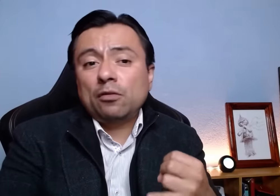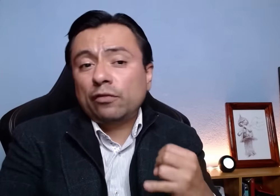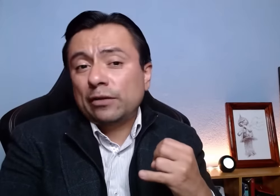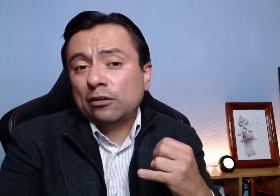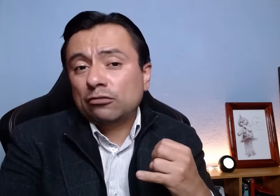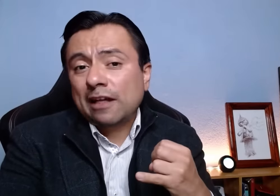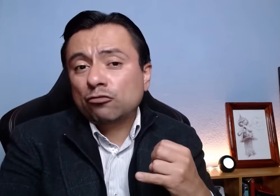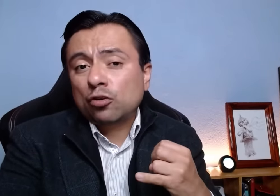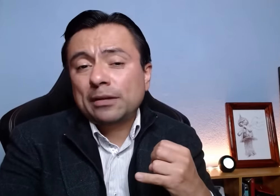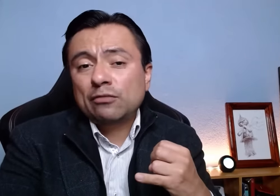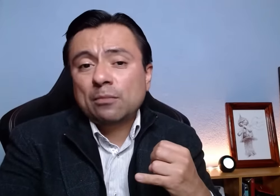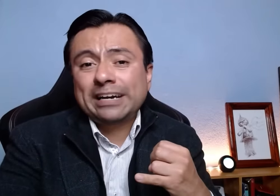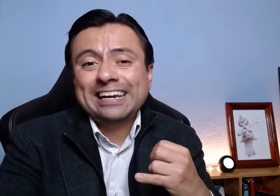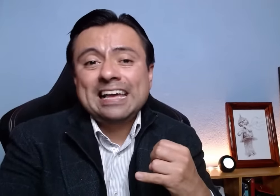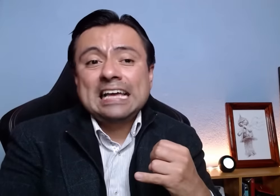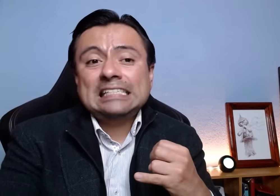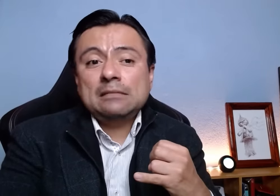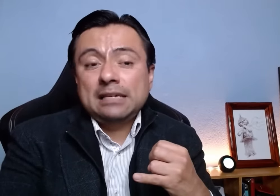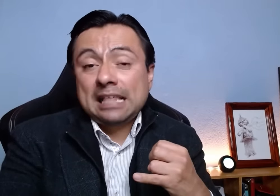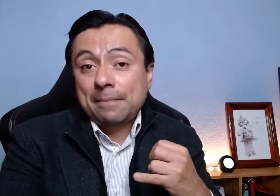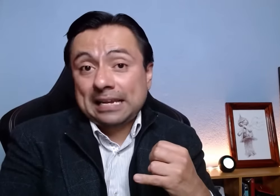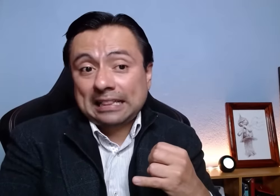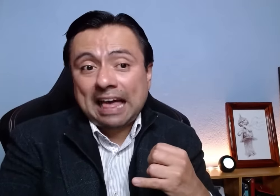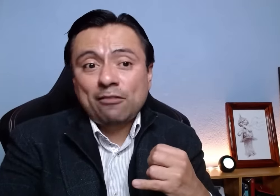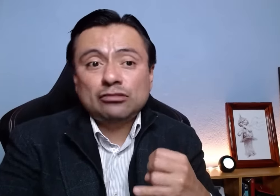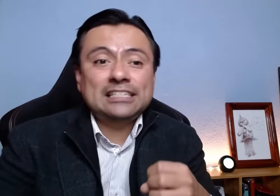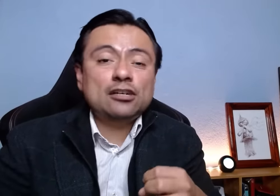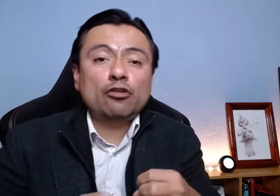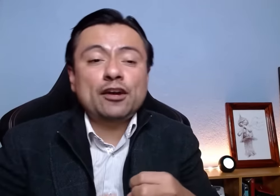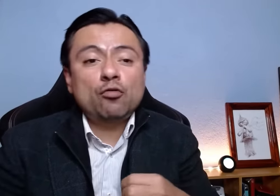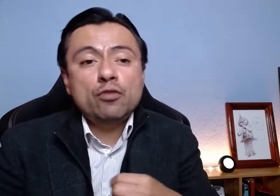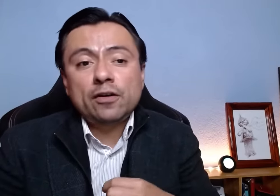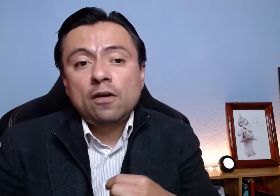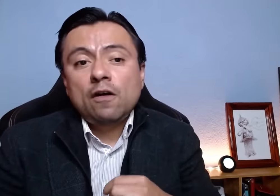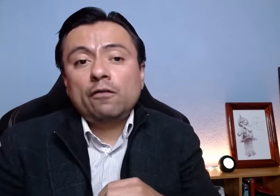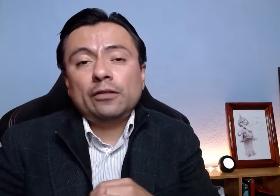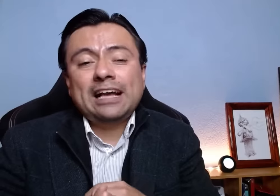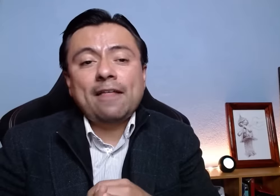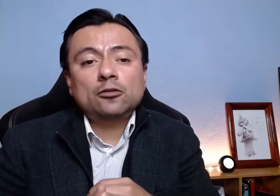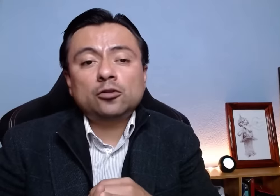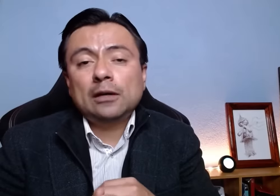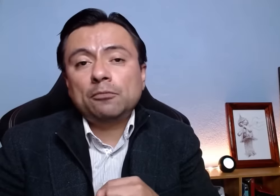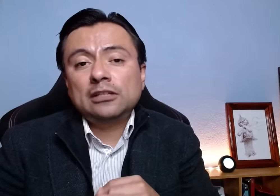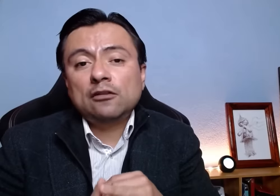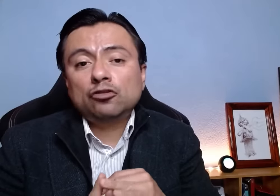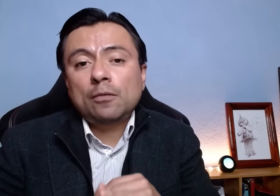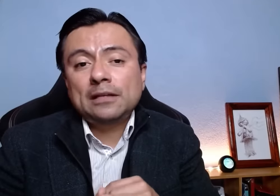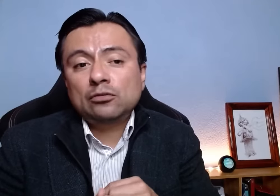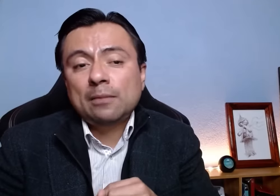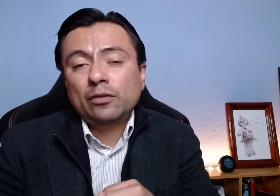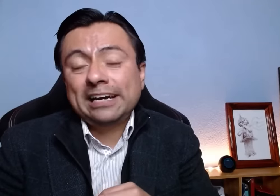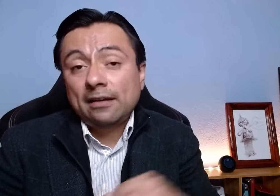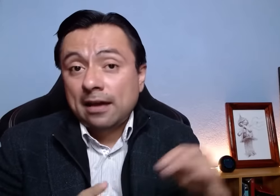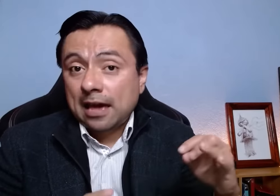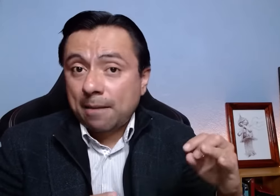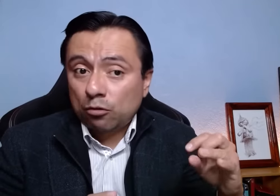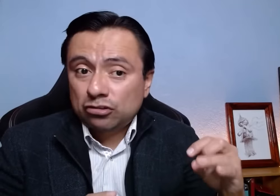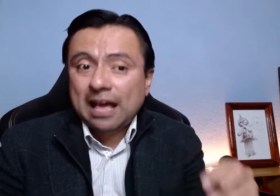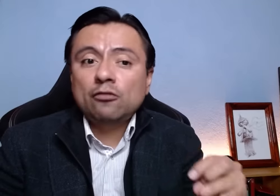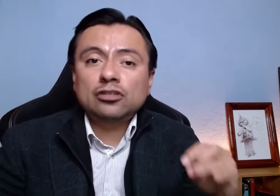por ejemplo, fueron encontrados un hombre y una mujer sin vida, maniatados. El 5 de junio fueron dejados los cuerpos de dos hombres y una